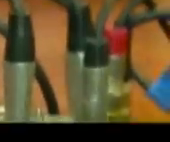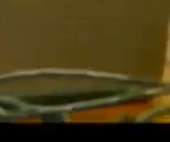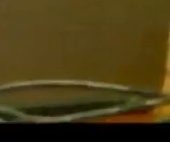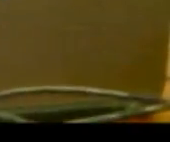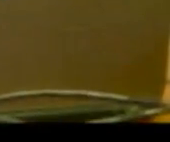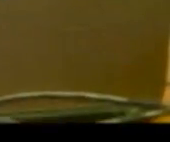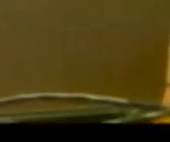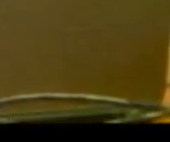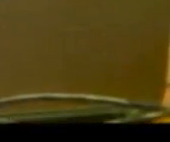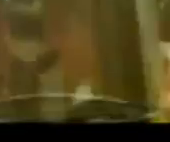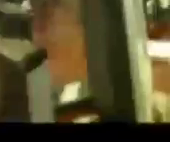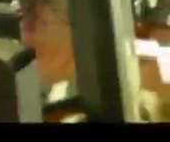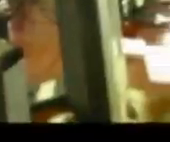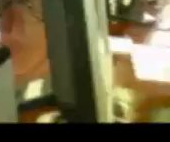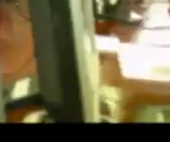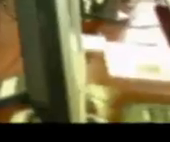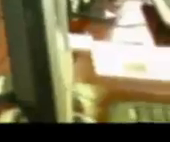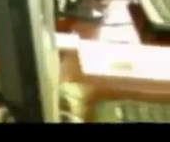106.9. Cuenca